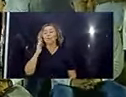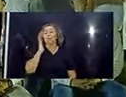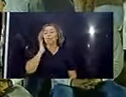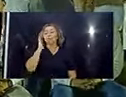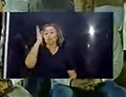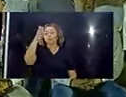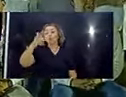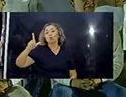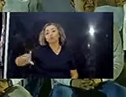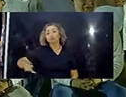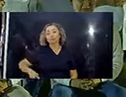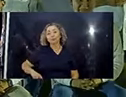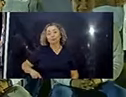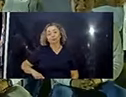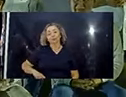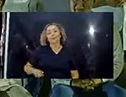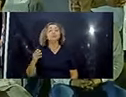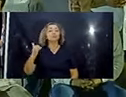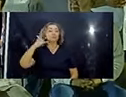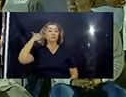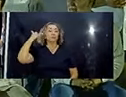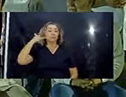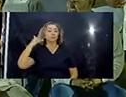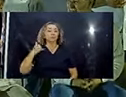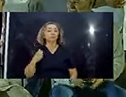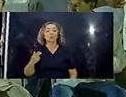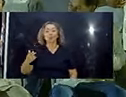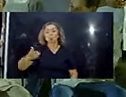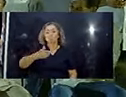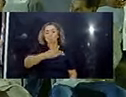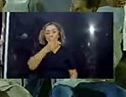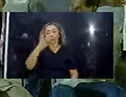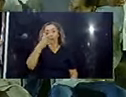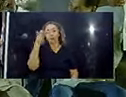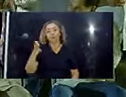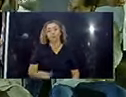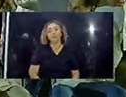gobernador de Yucatán Joaquín Díaz